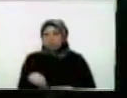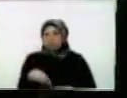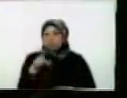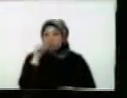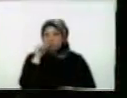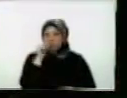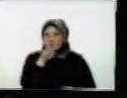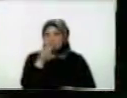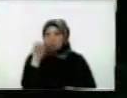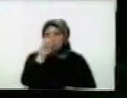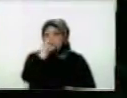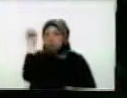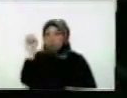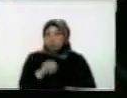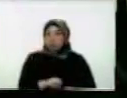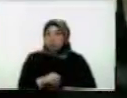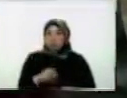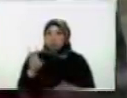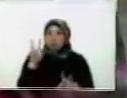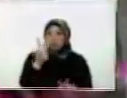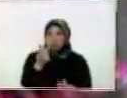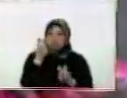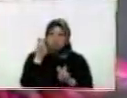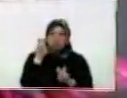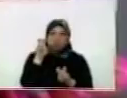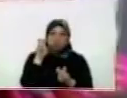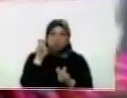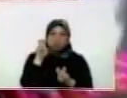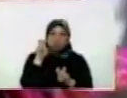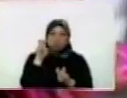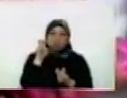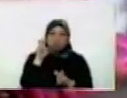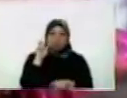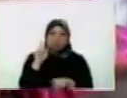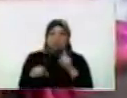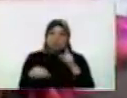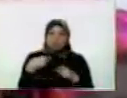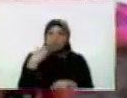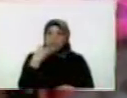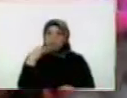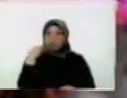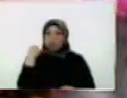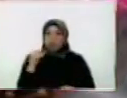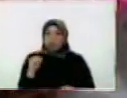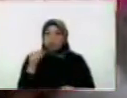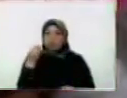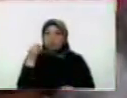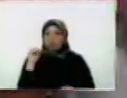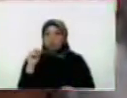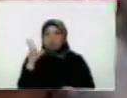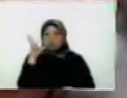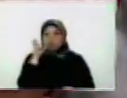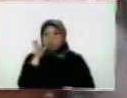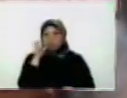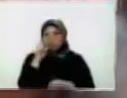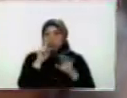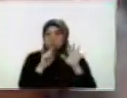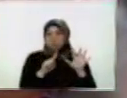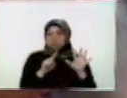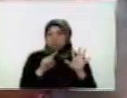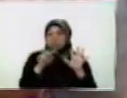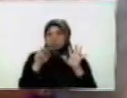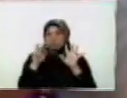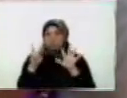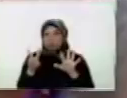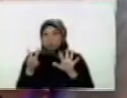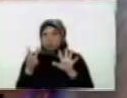el 20% del salario mínimo. Pensiones, jóvenes que me escuchan, de 6, de 8